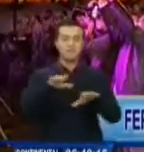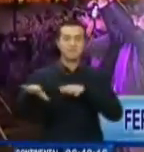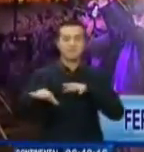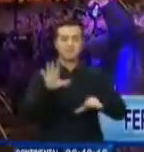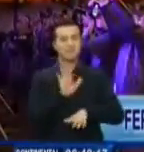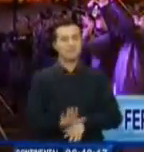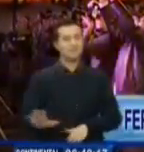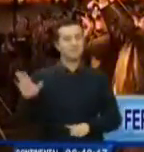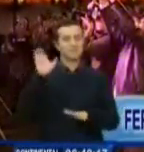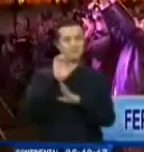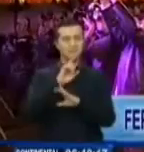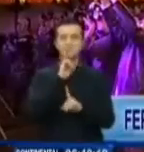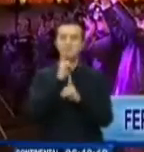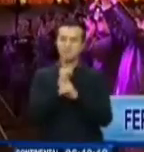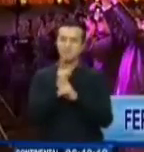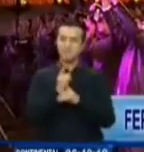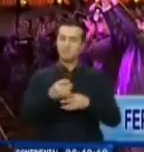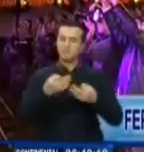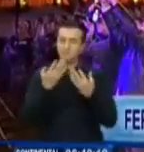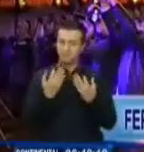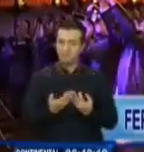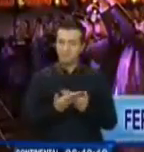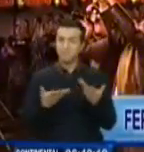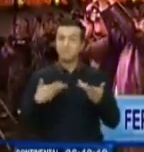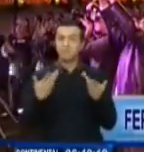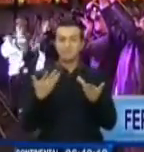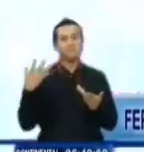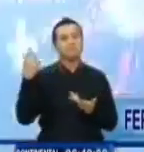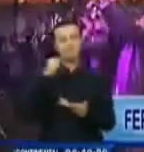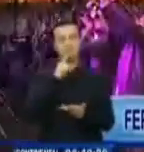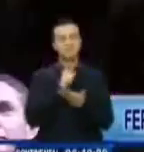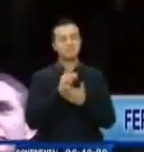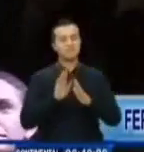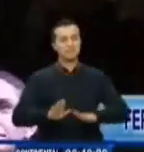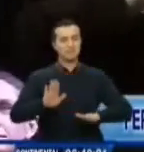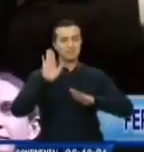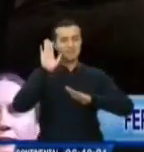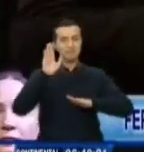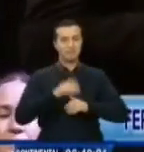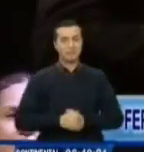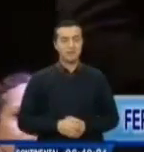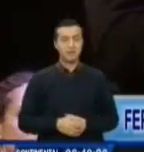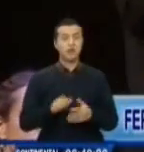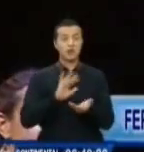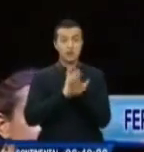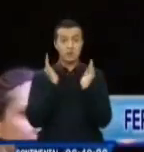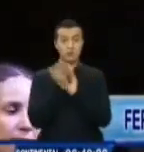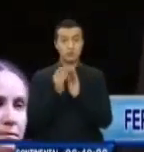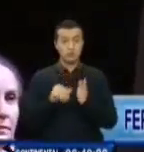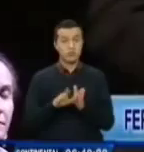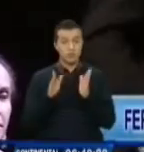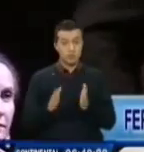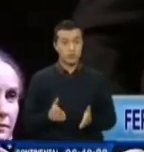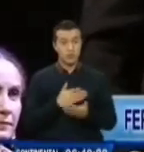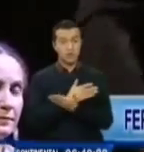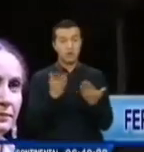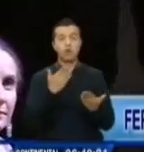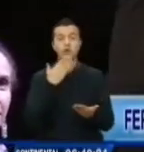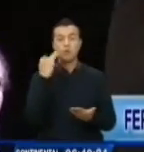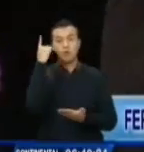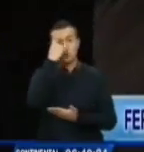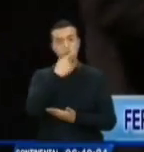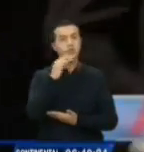todo el país como parte de la campaña dan cuenta de ese compromiso. Porque esta revolución ciudadana tiene rostro de